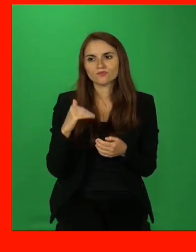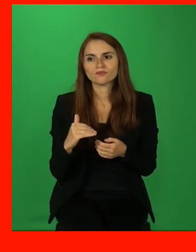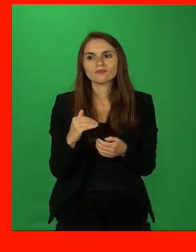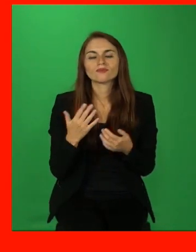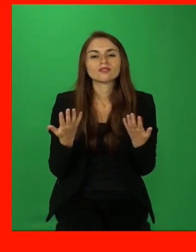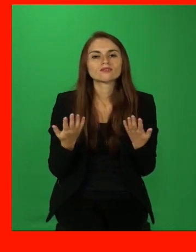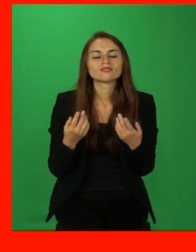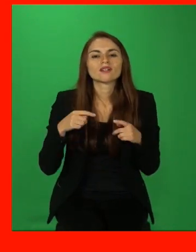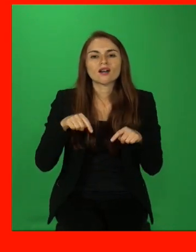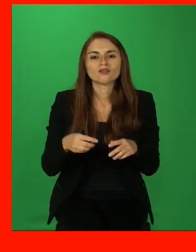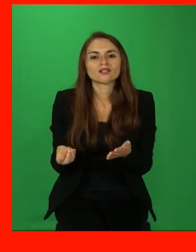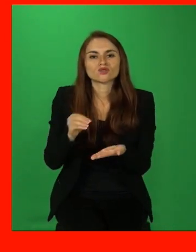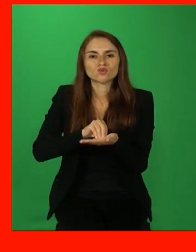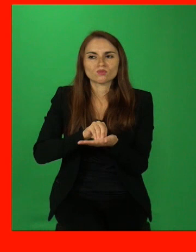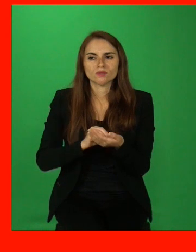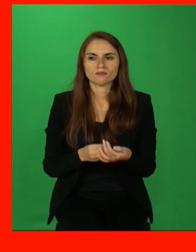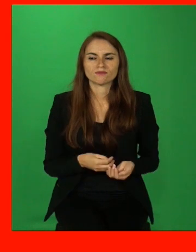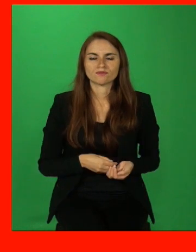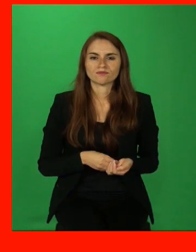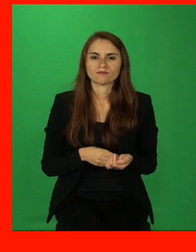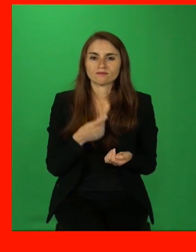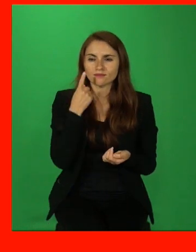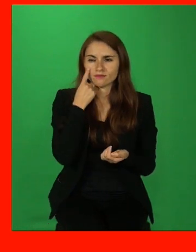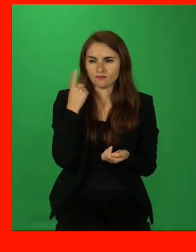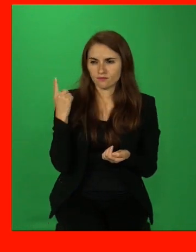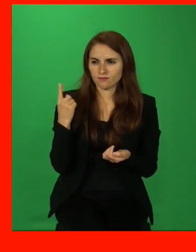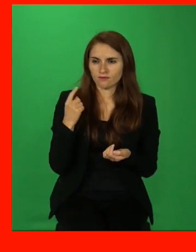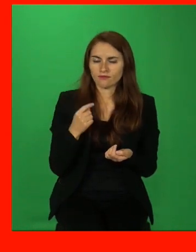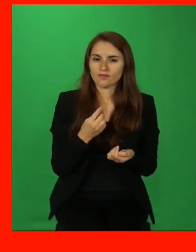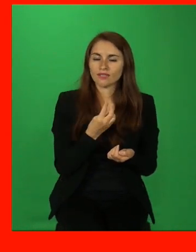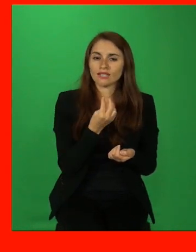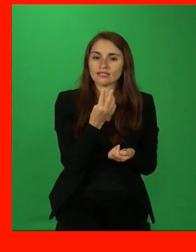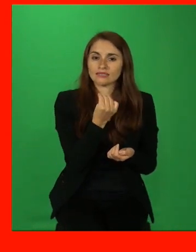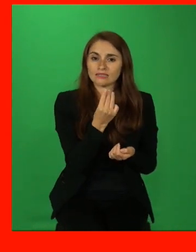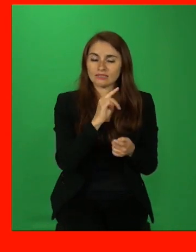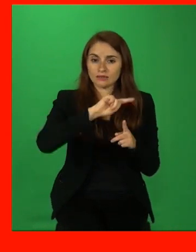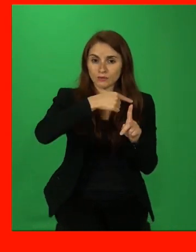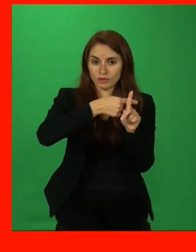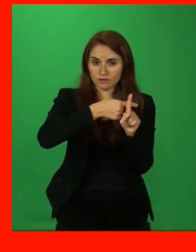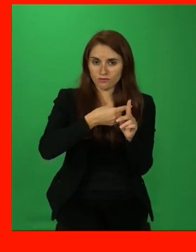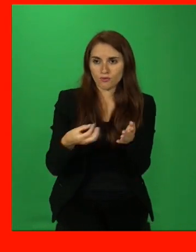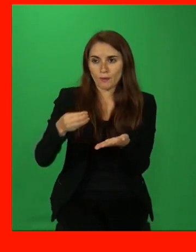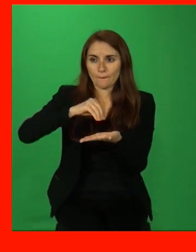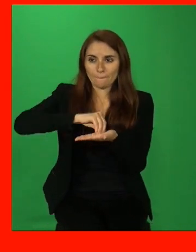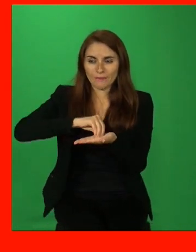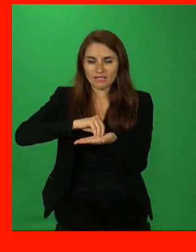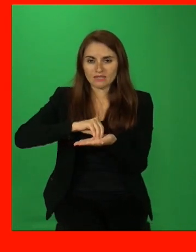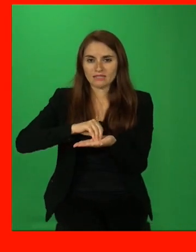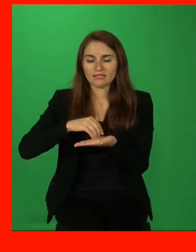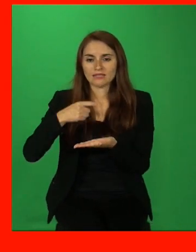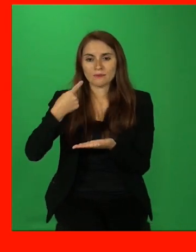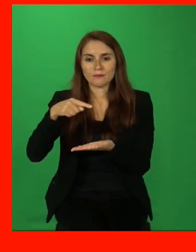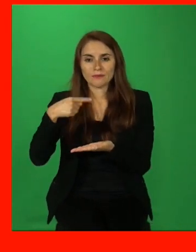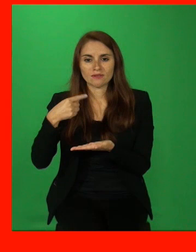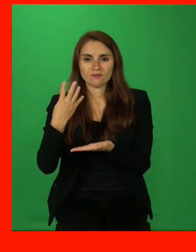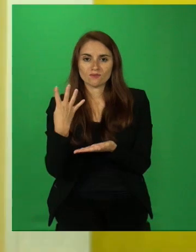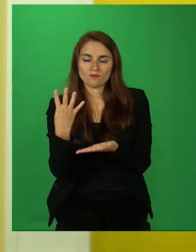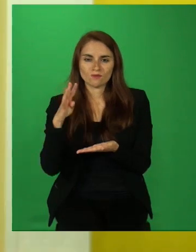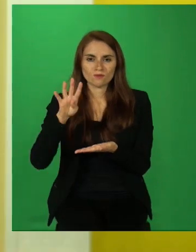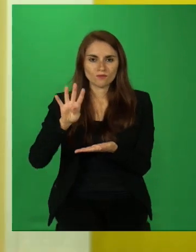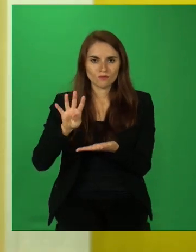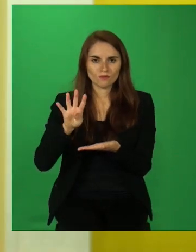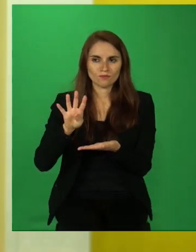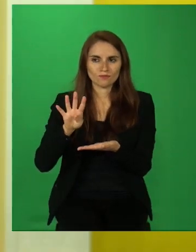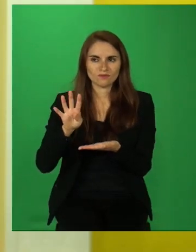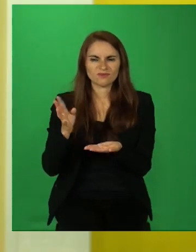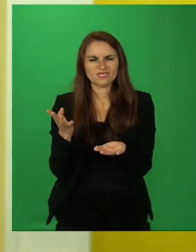resolvemos no es cierto esa suma fíjate bien 13 positivos más 54 negativos